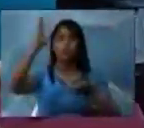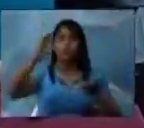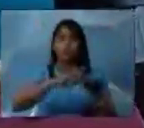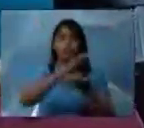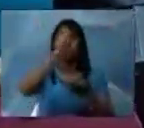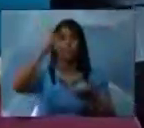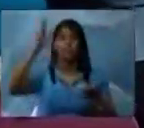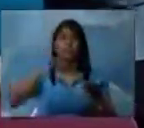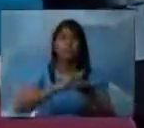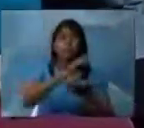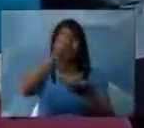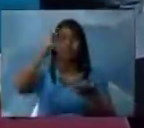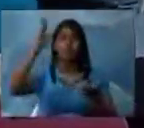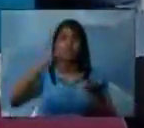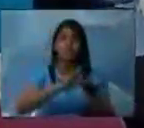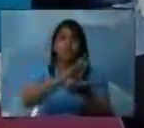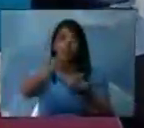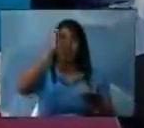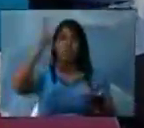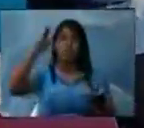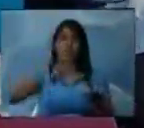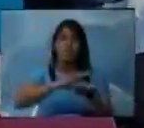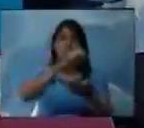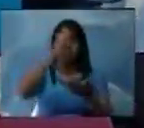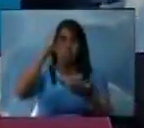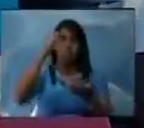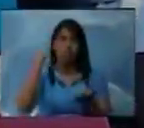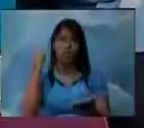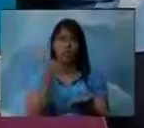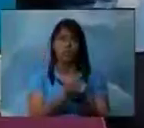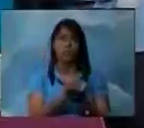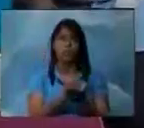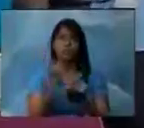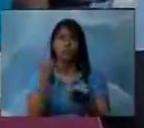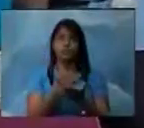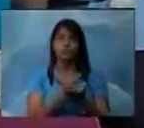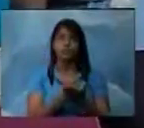Gloria a Dios, gloria a Dios, gloria a Dios, gloria a Dios, gloria a Dios.